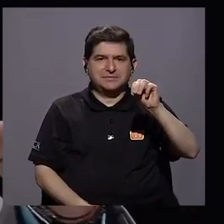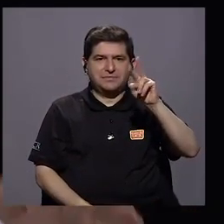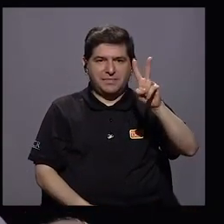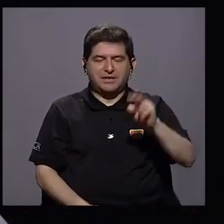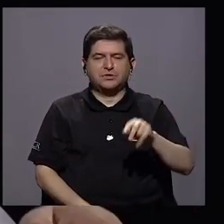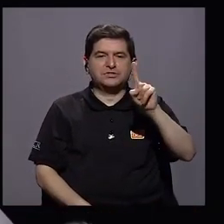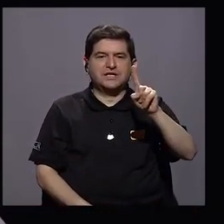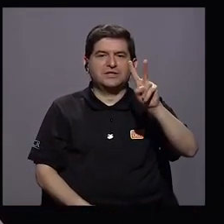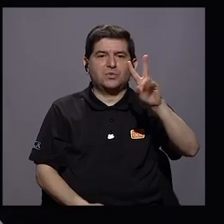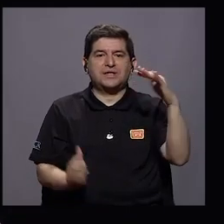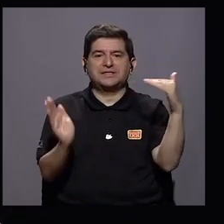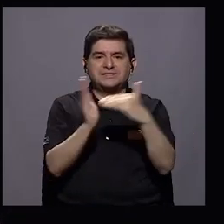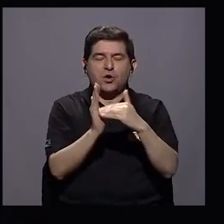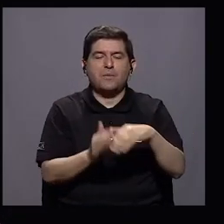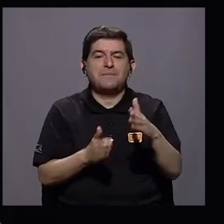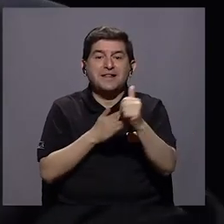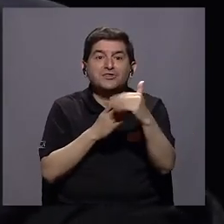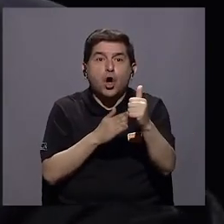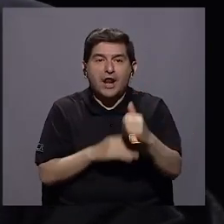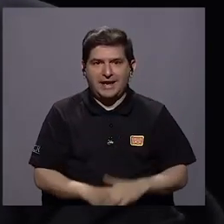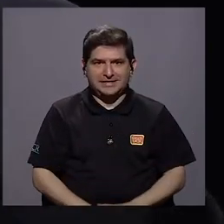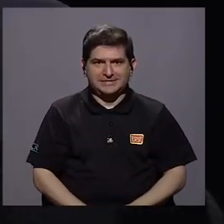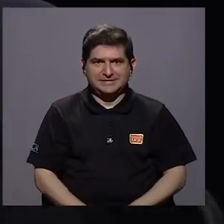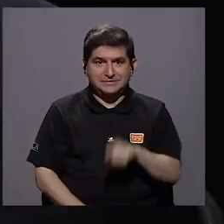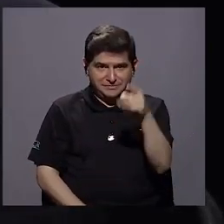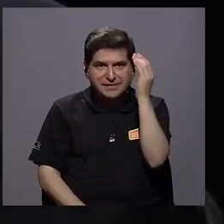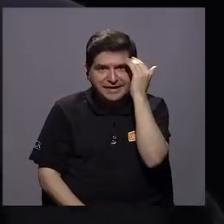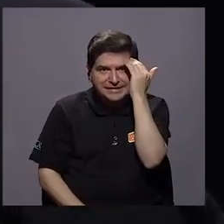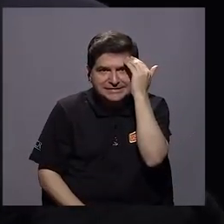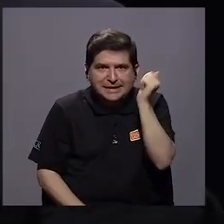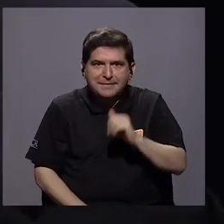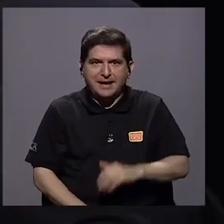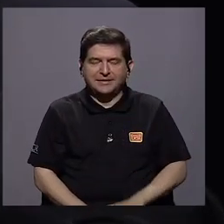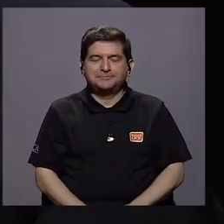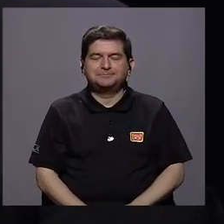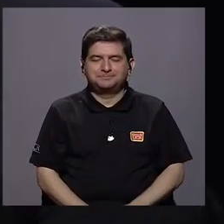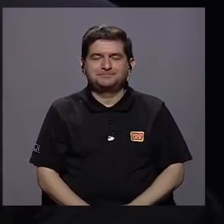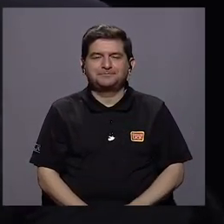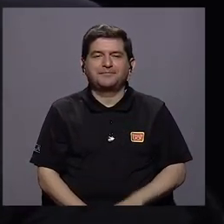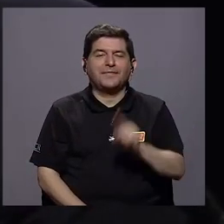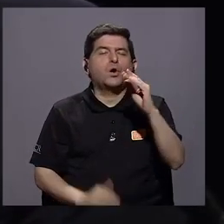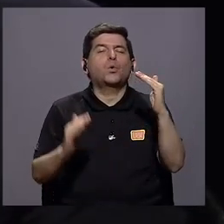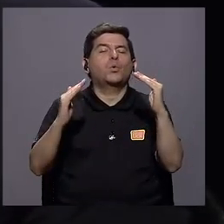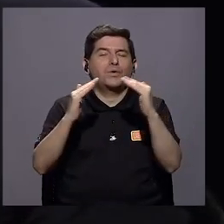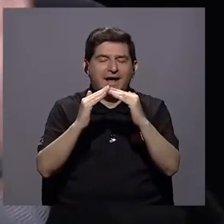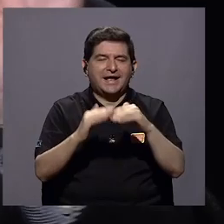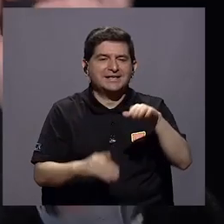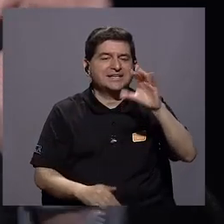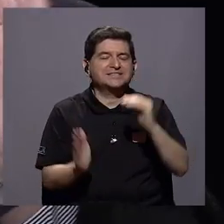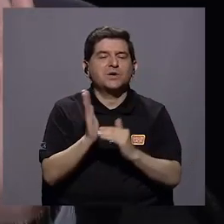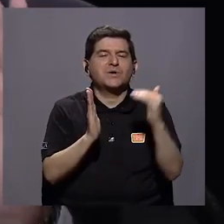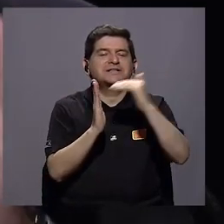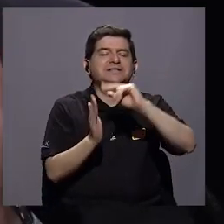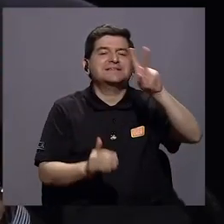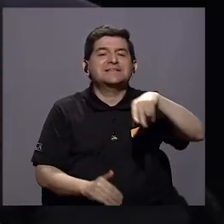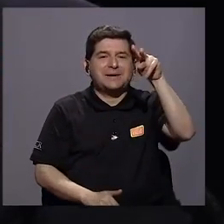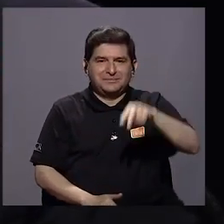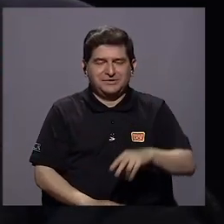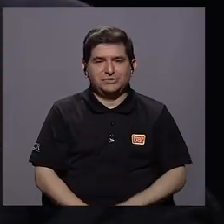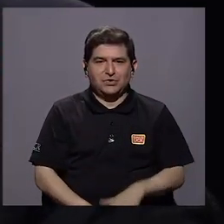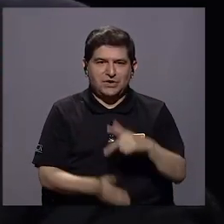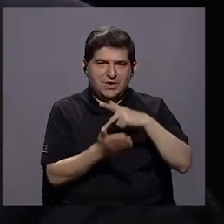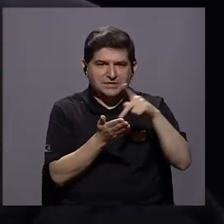cuadrados cuesta $125,000. Ahora vamos a hacer números. Para que usted vea ahí ese análisis. Una casa de 50 millones de